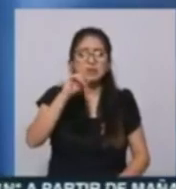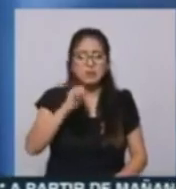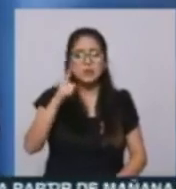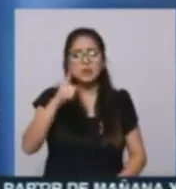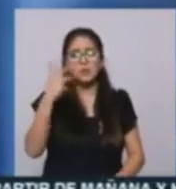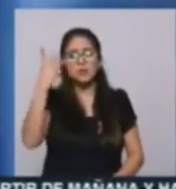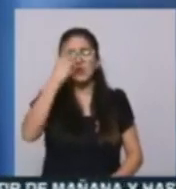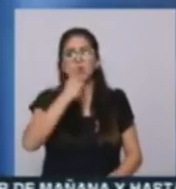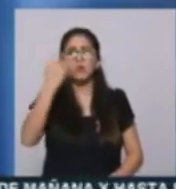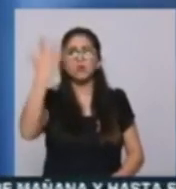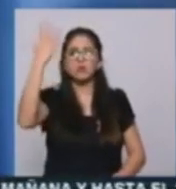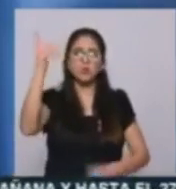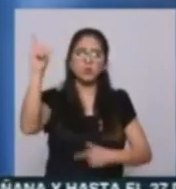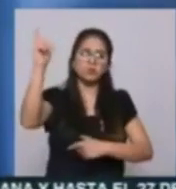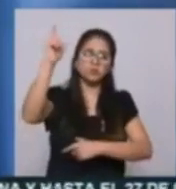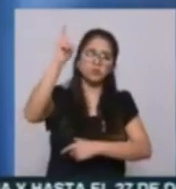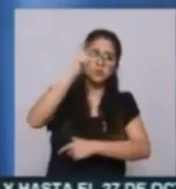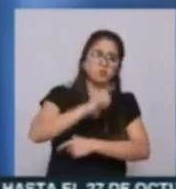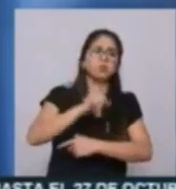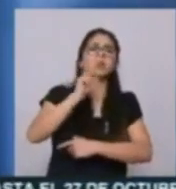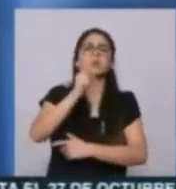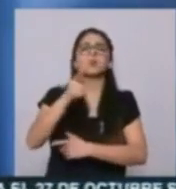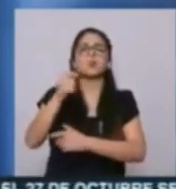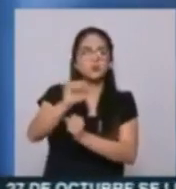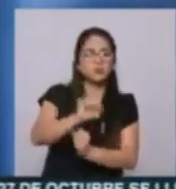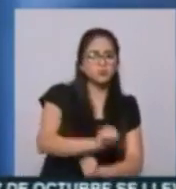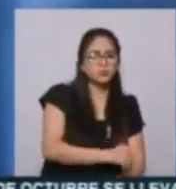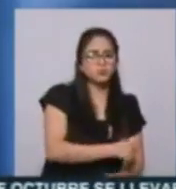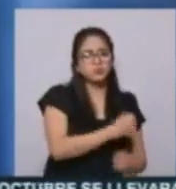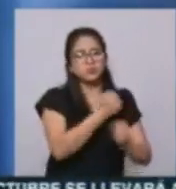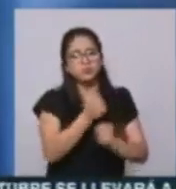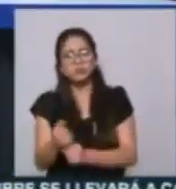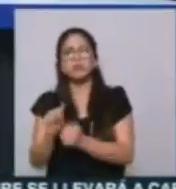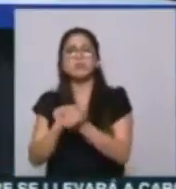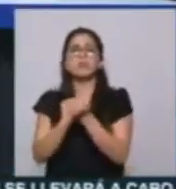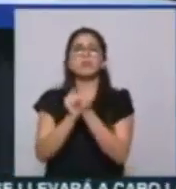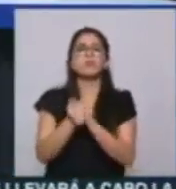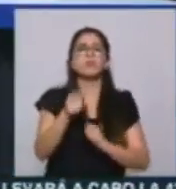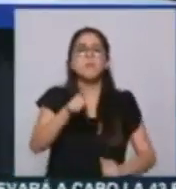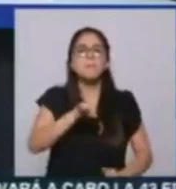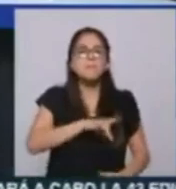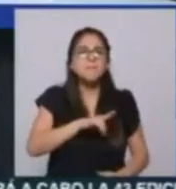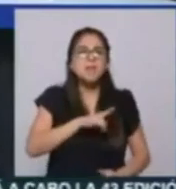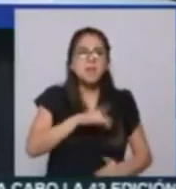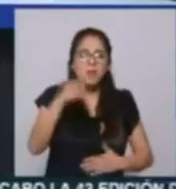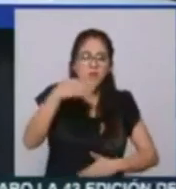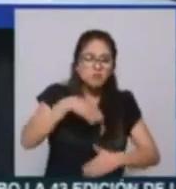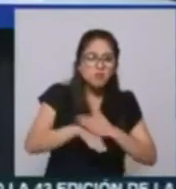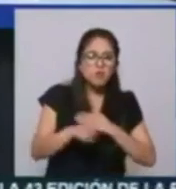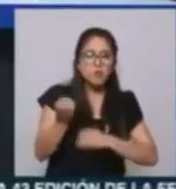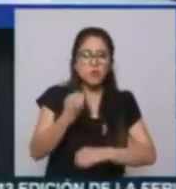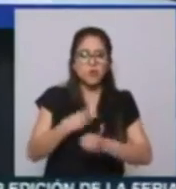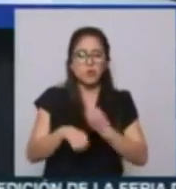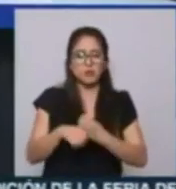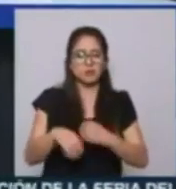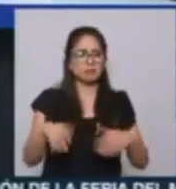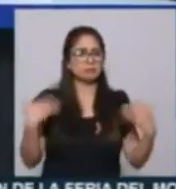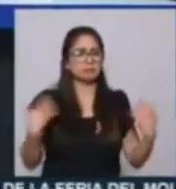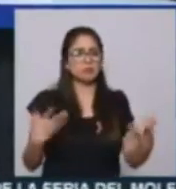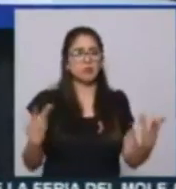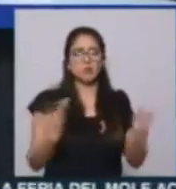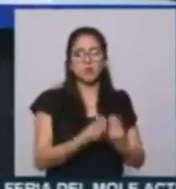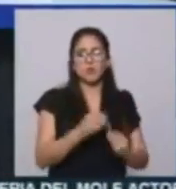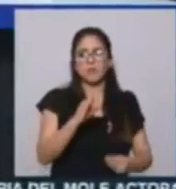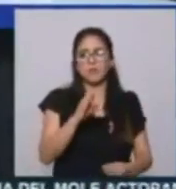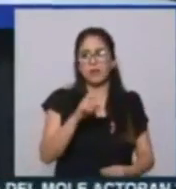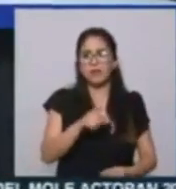lindo atardecer y el recorrido y el miedo de introducirse a Vamos, la Feli, obra. además Para una formar muestra, parte. ¿no?